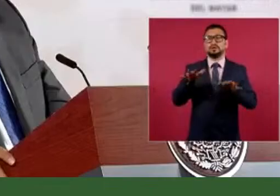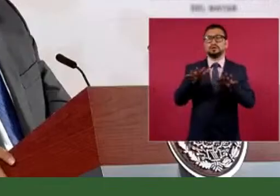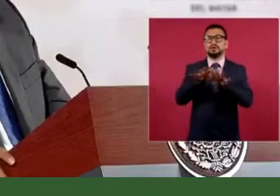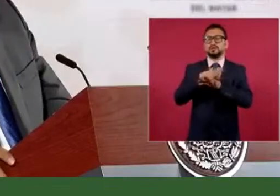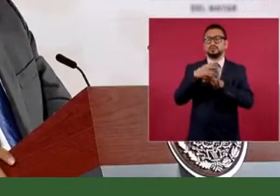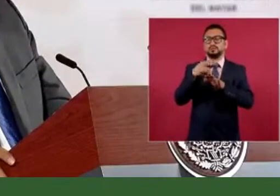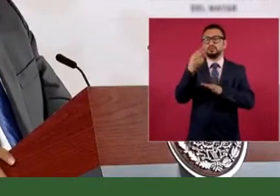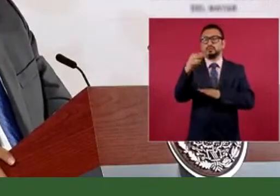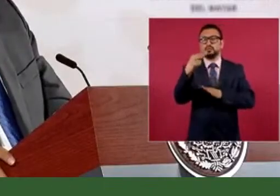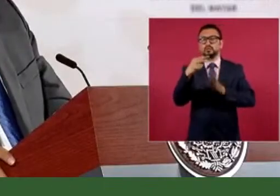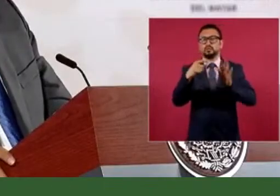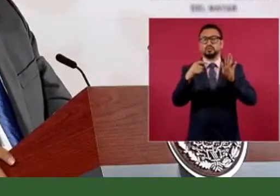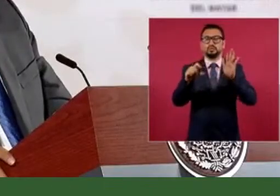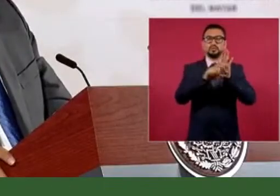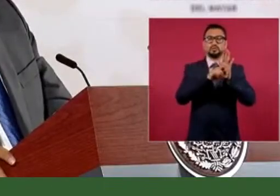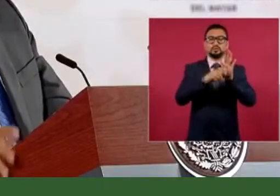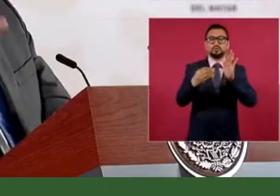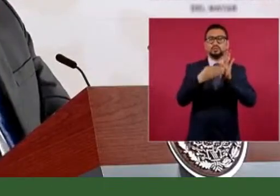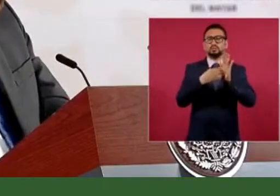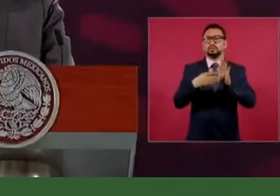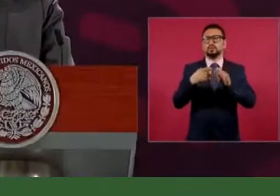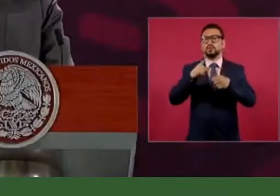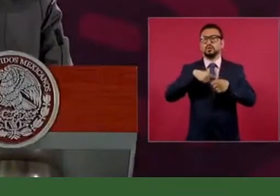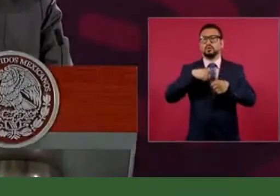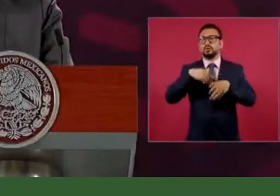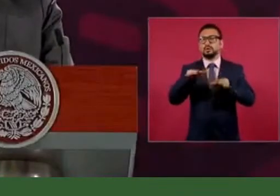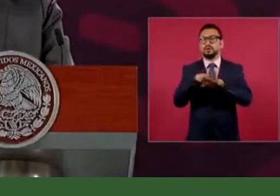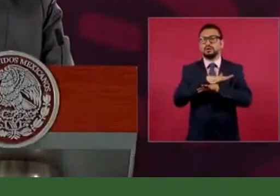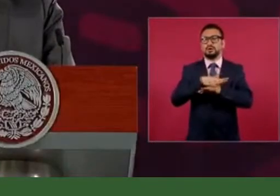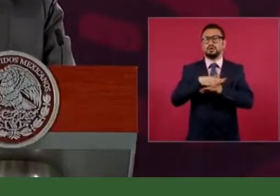siglas, de colores,